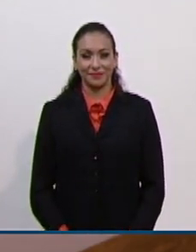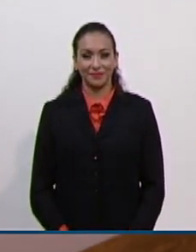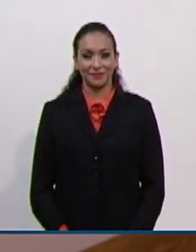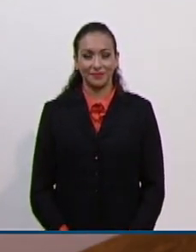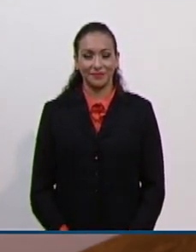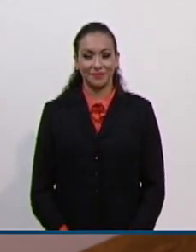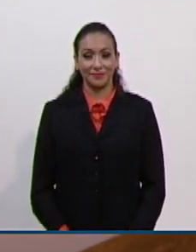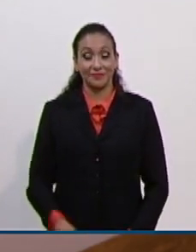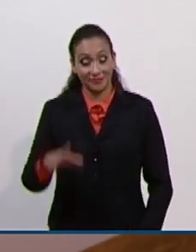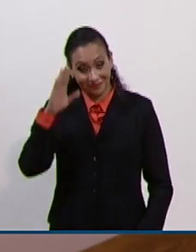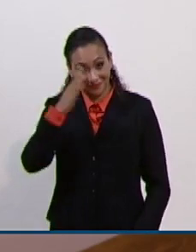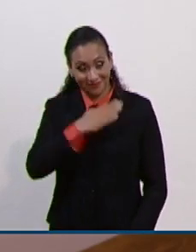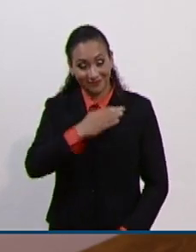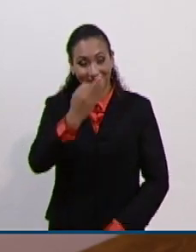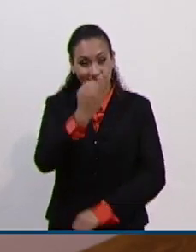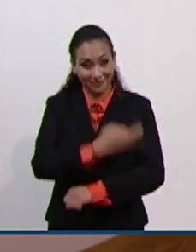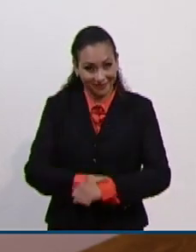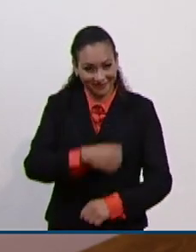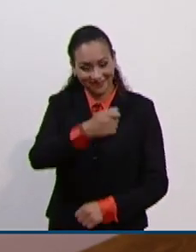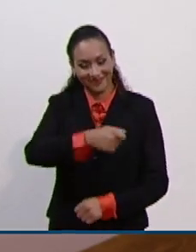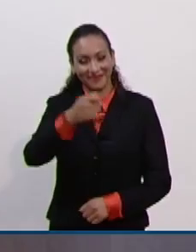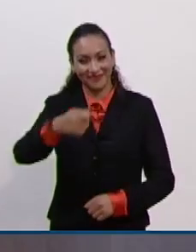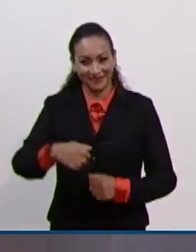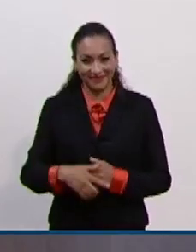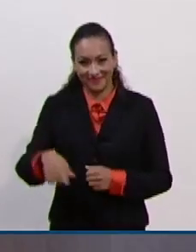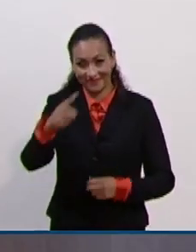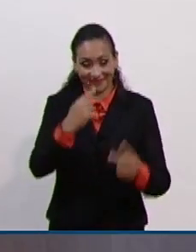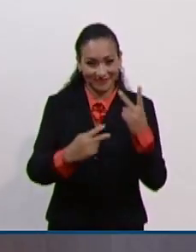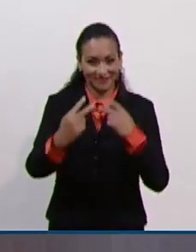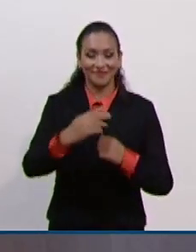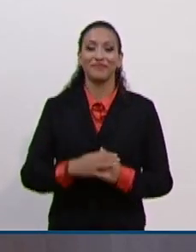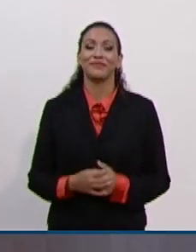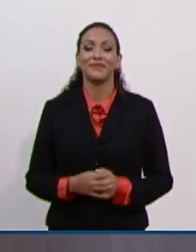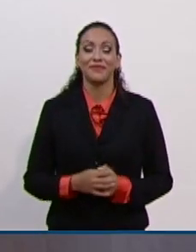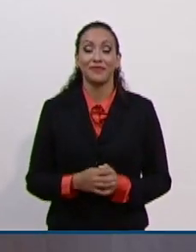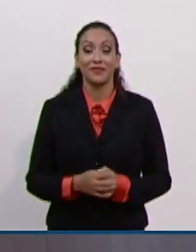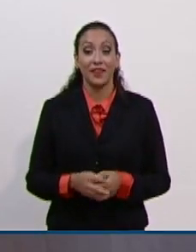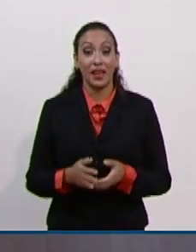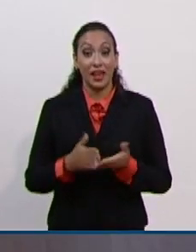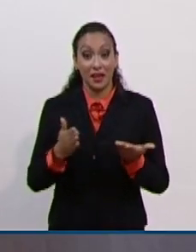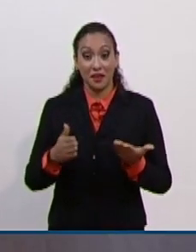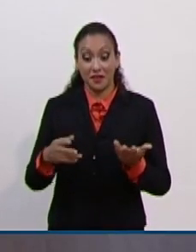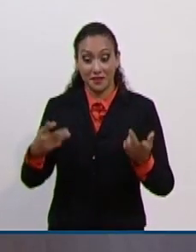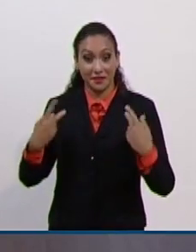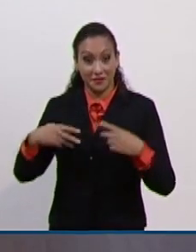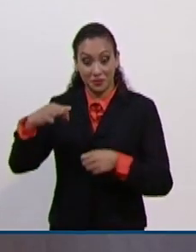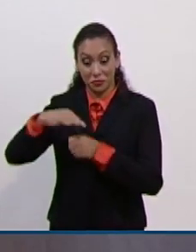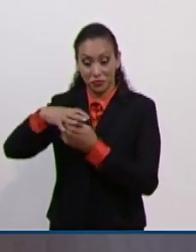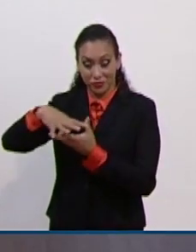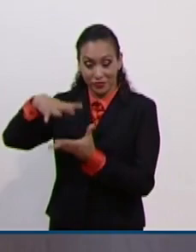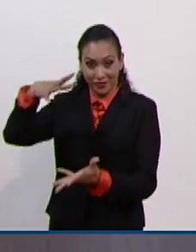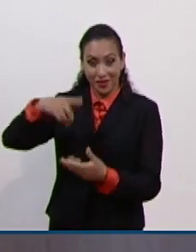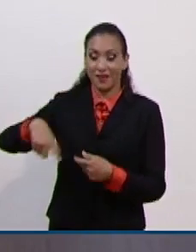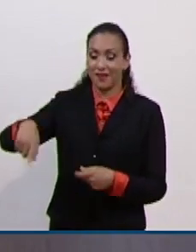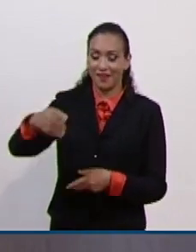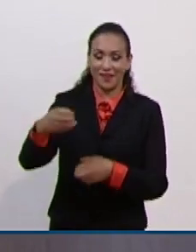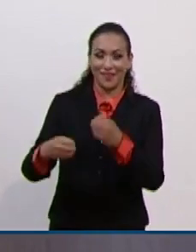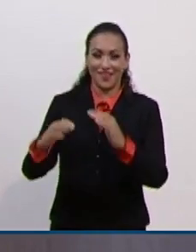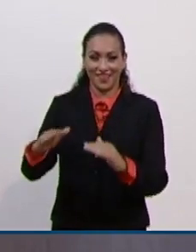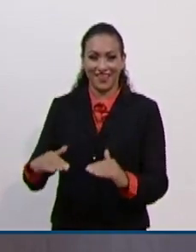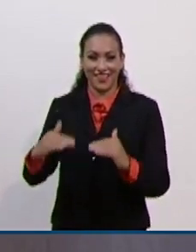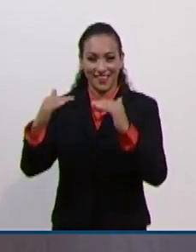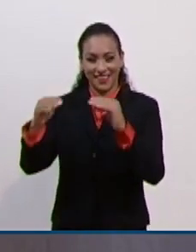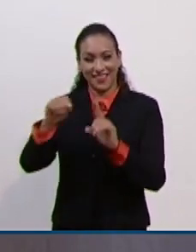¿Qué tal? Muy buenas tardes a todas las personas que siguen esta transmisión. Por mayoría de votos, el Pleno de la Suprema